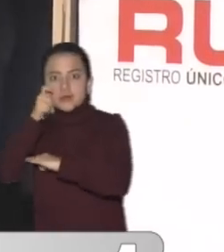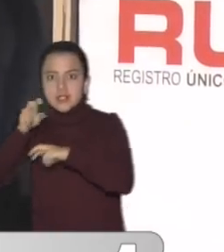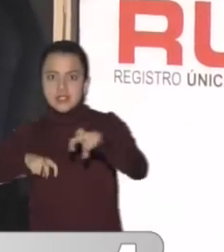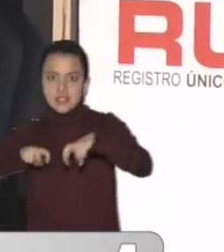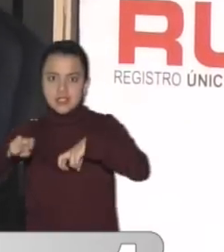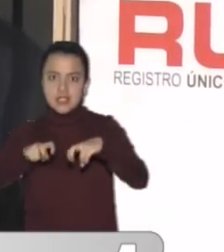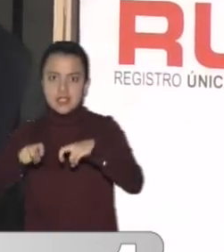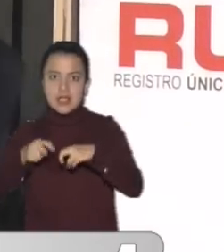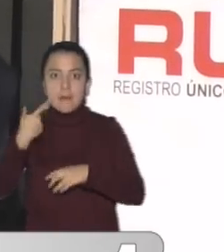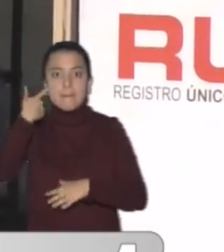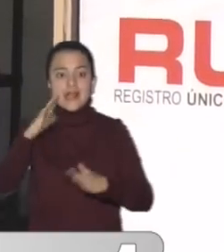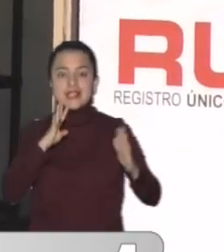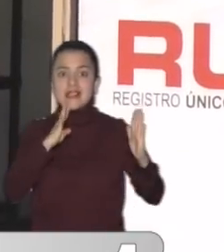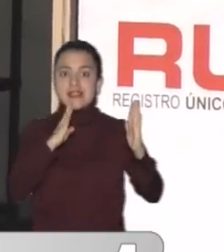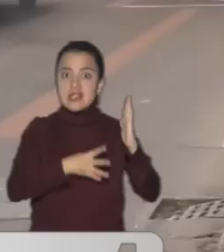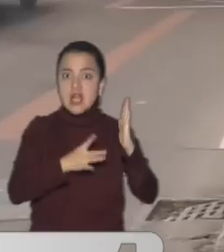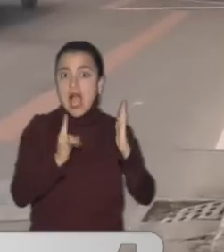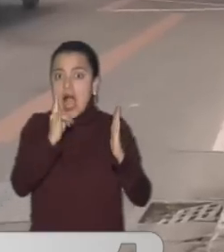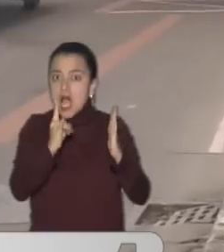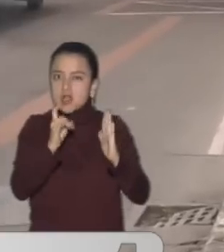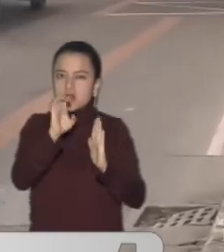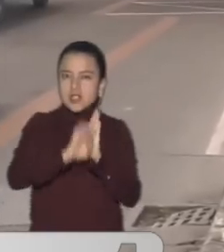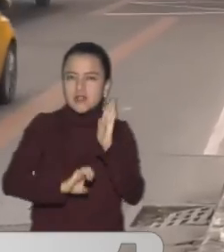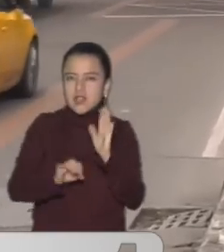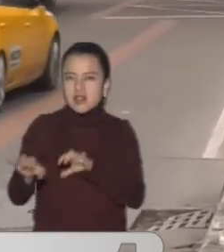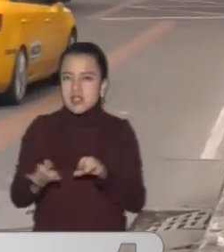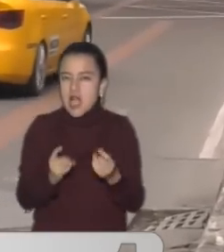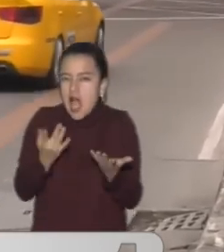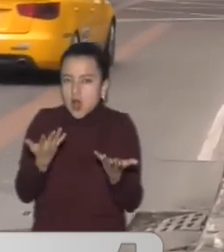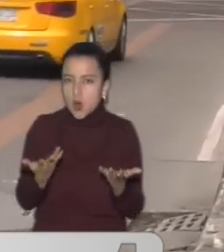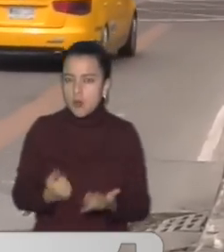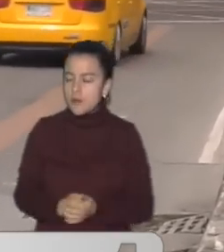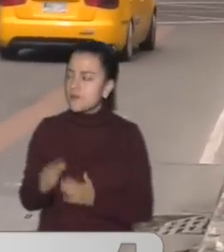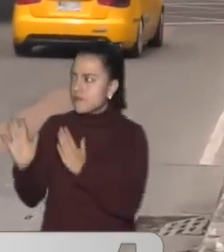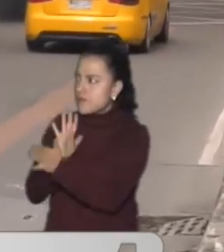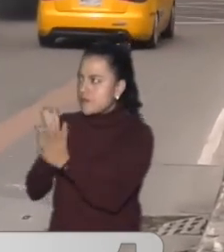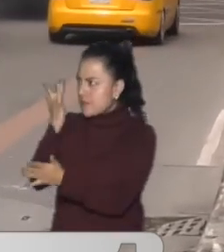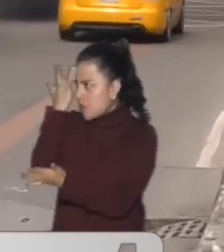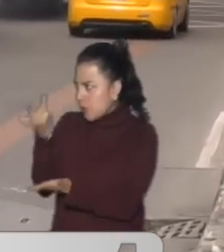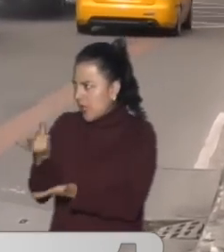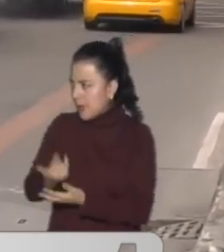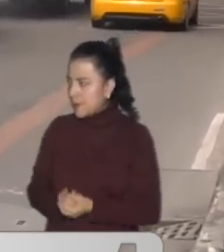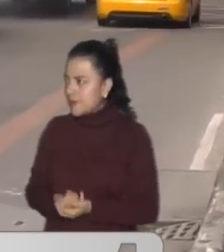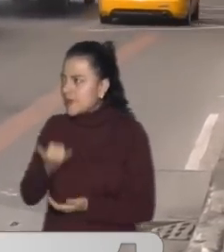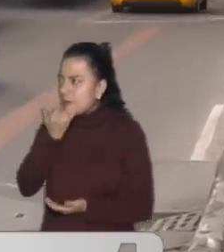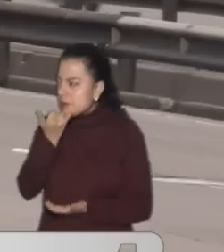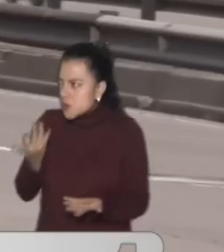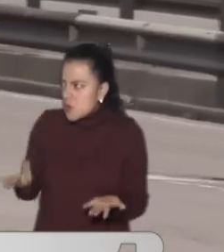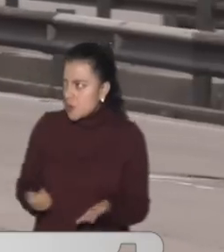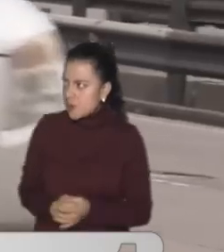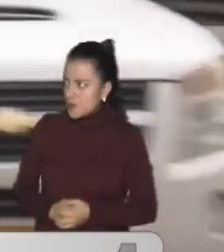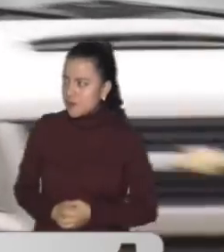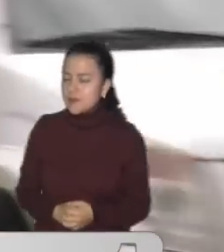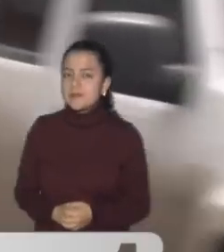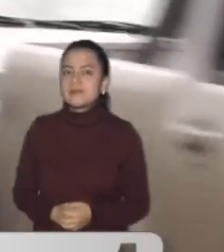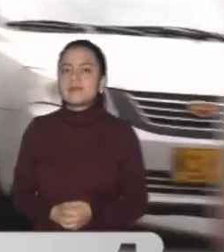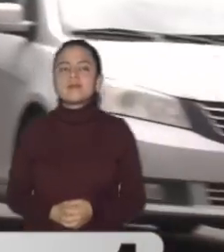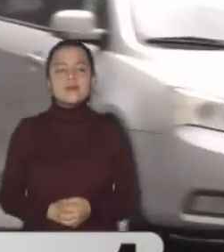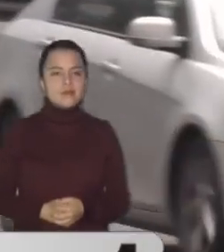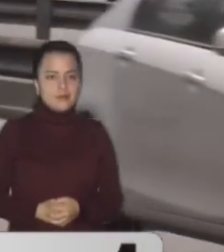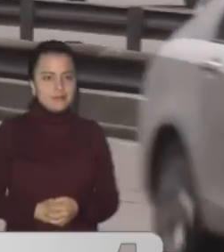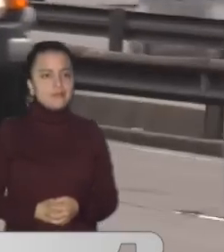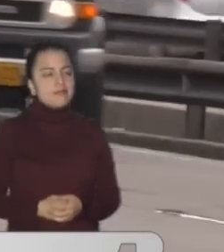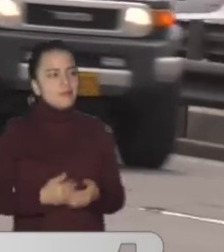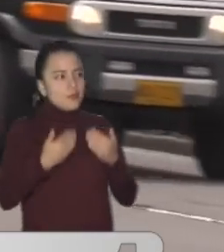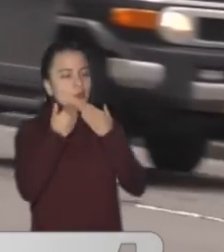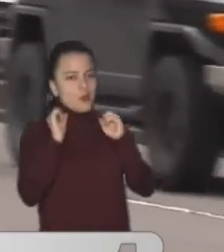Transporte aquí en Colombia. Superintendente, bienvenido a CMI. Por favor, detalles el por qué estas sanciones, qué fue lo que sucedió. Bien, muy buenos